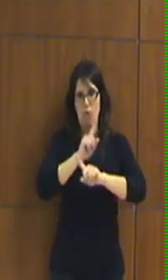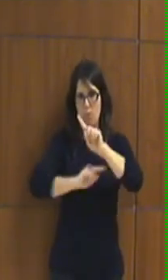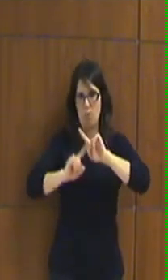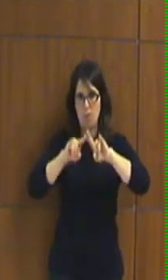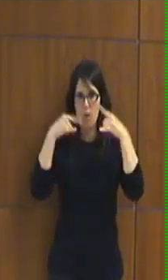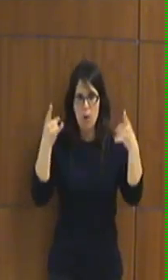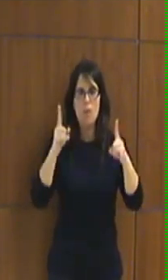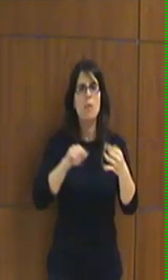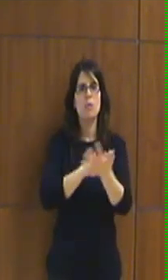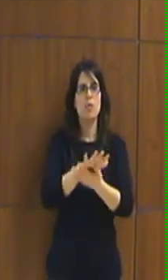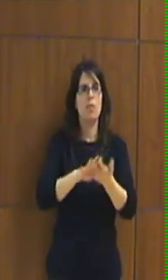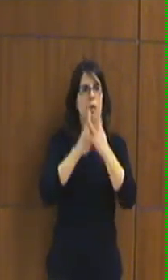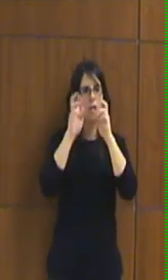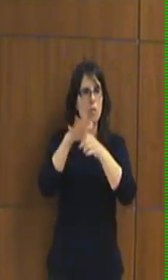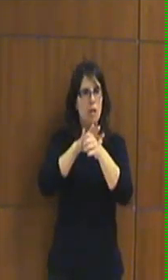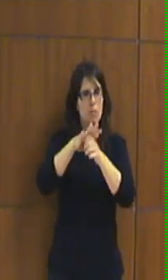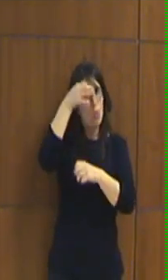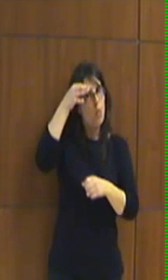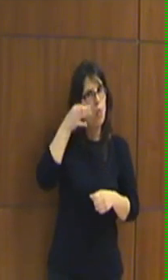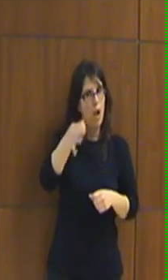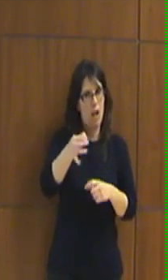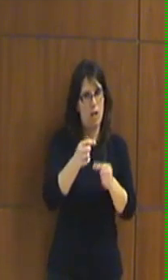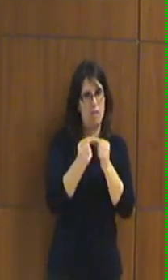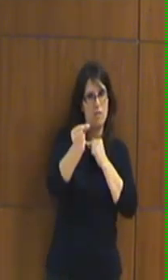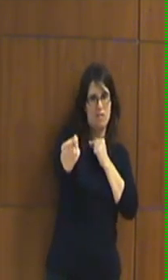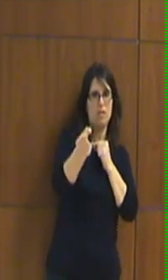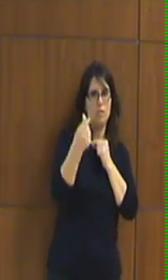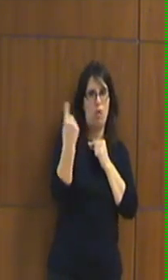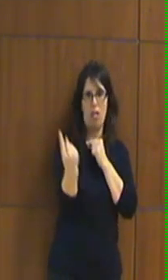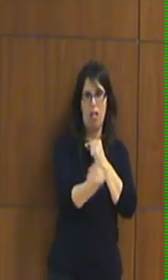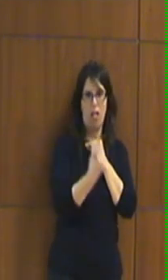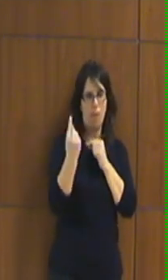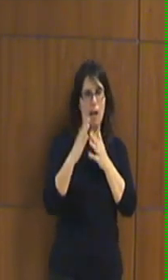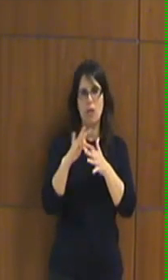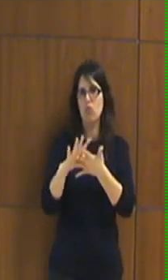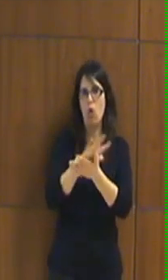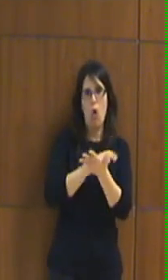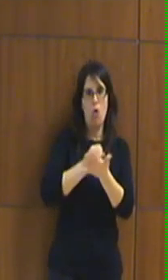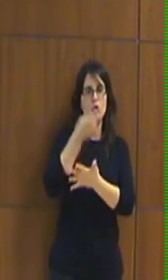el distanciamiento, el aislamiento que se encuentra para todas las